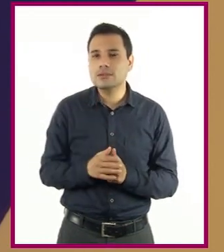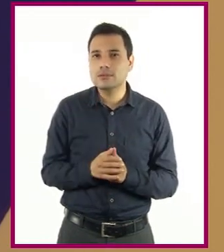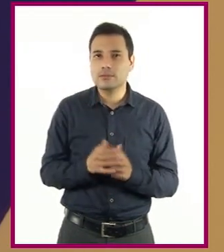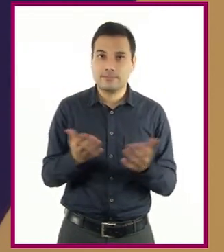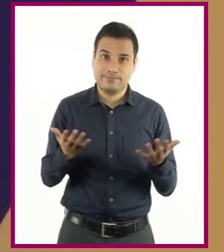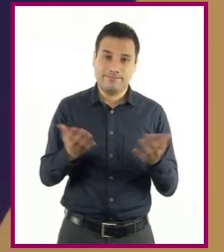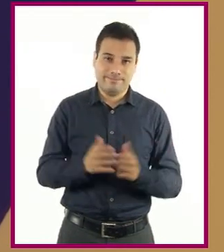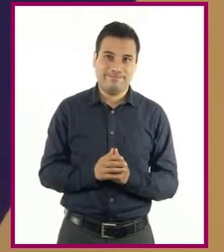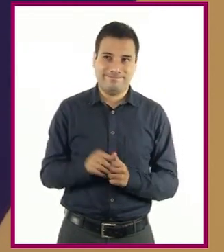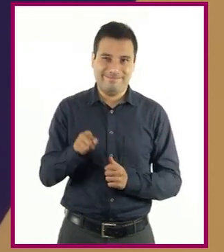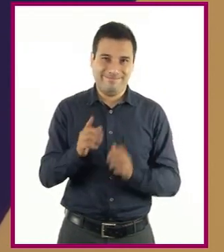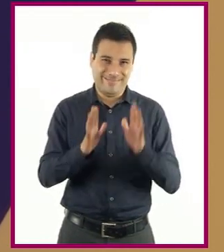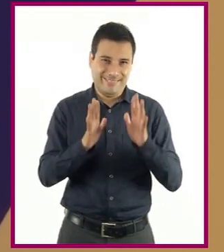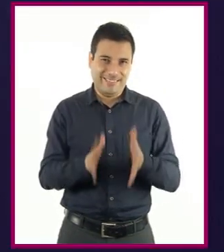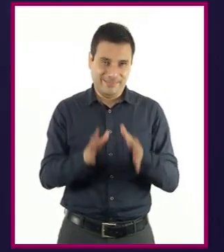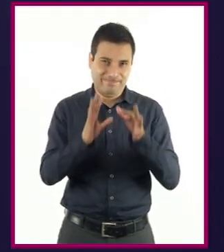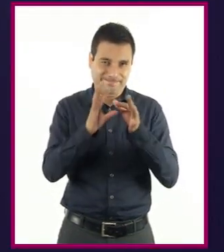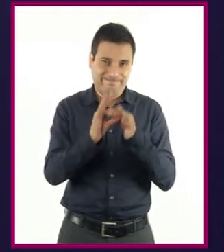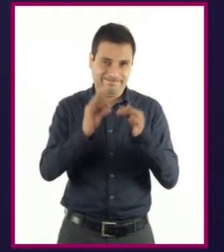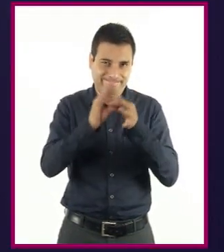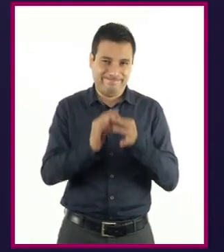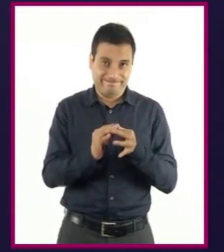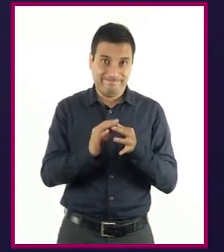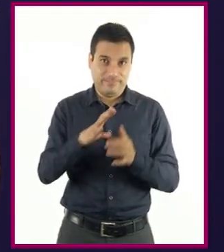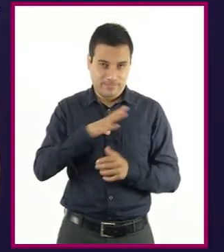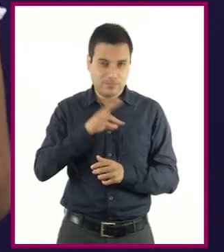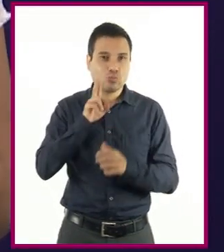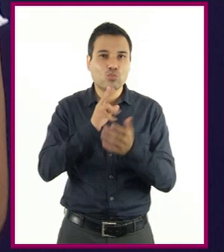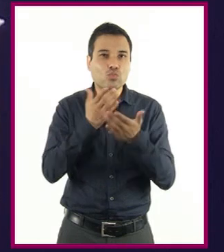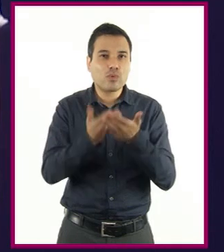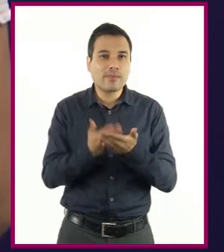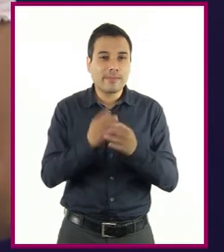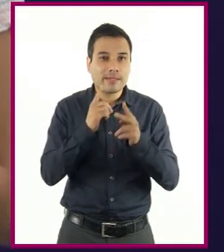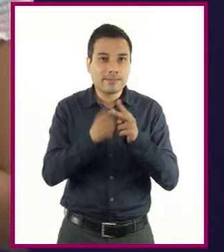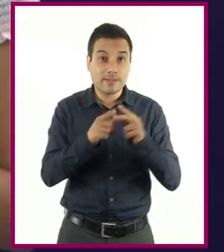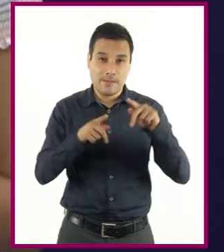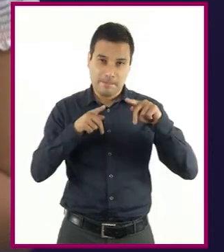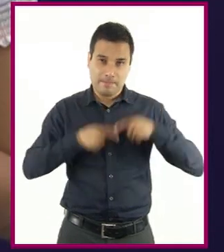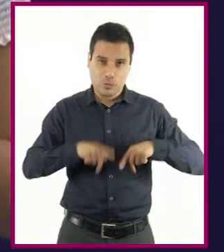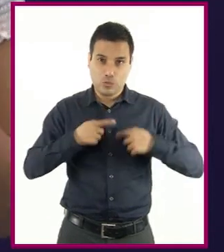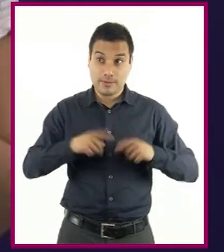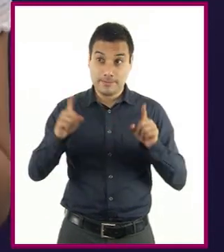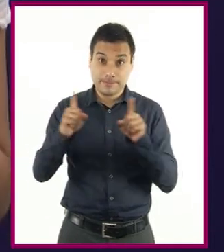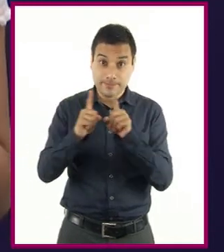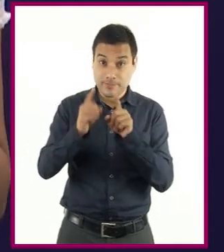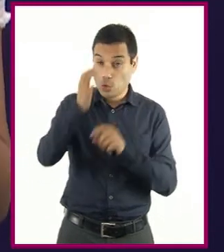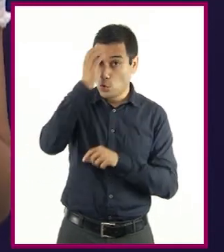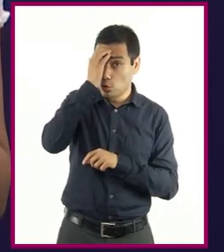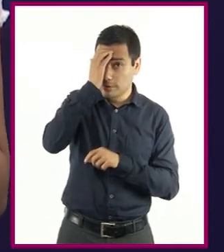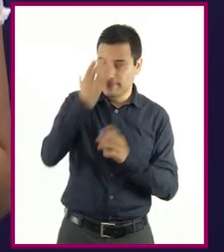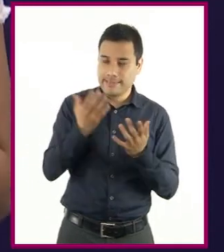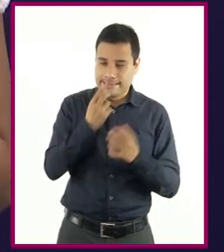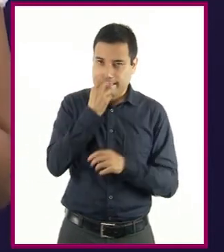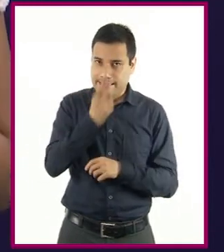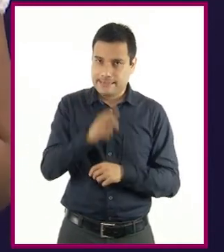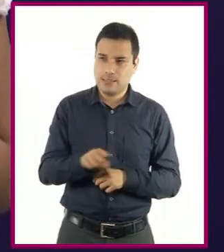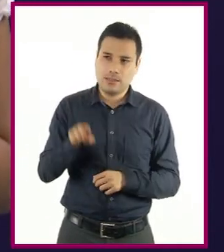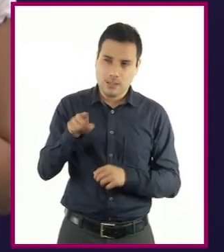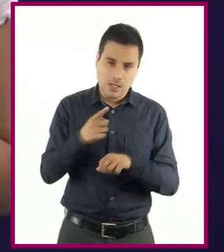ya tenía fundamentos matemáticos. Quienes lo conocieron comentan que debido a sus limitaciones